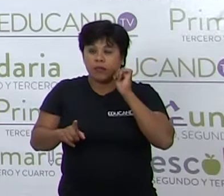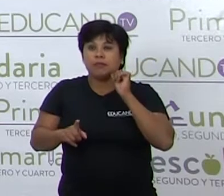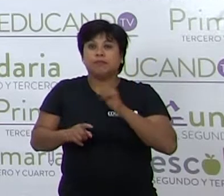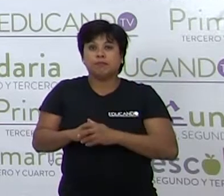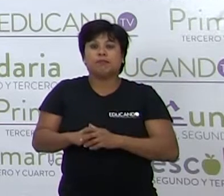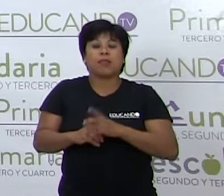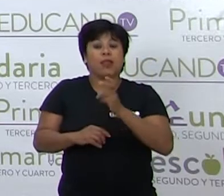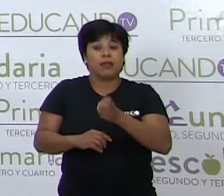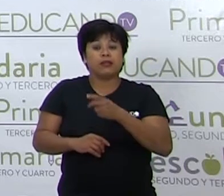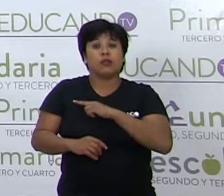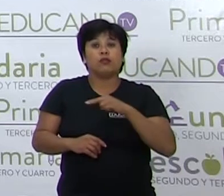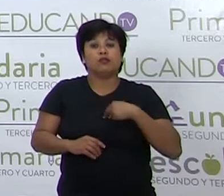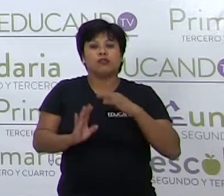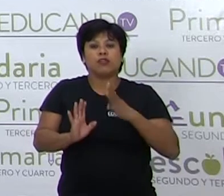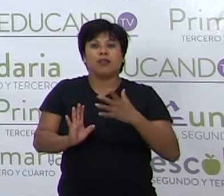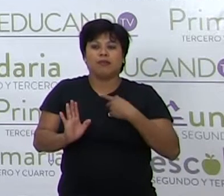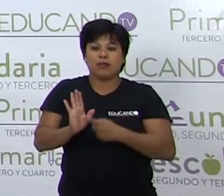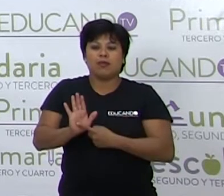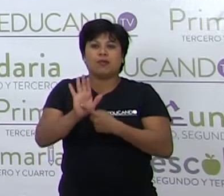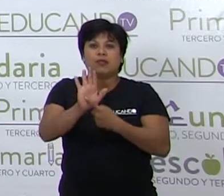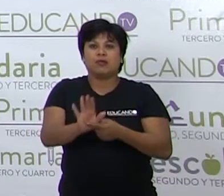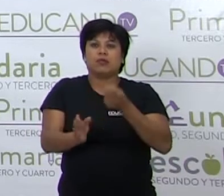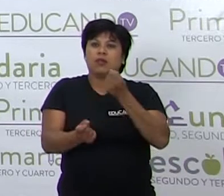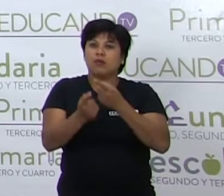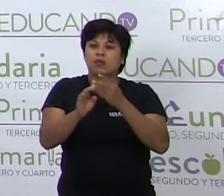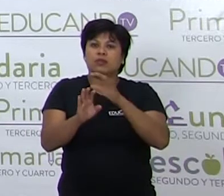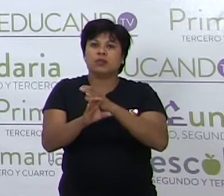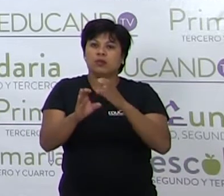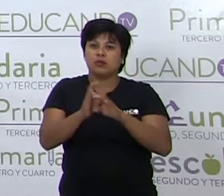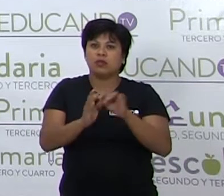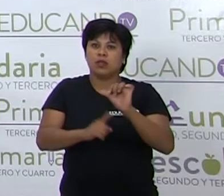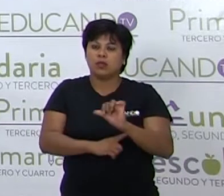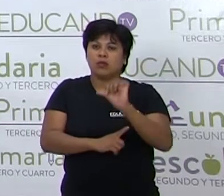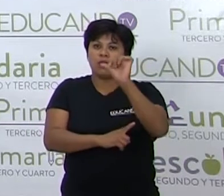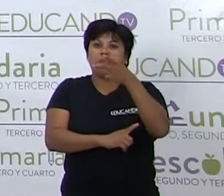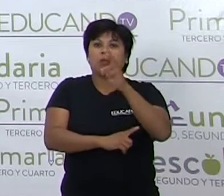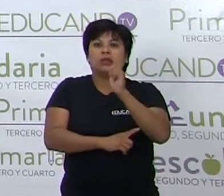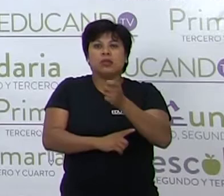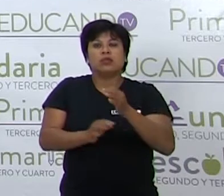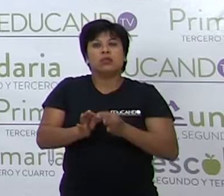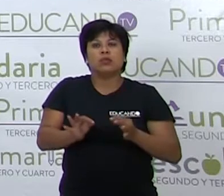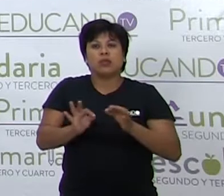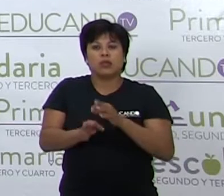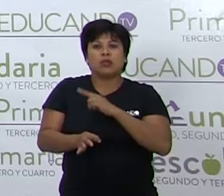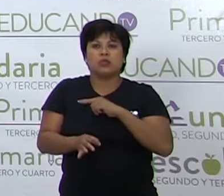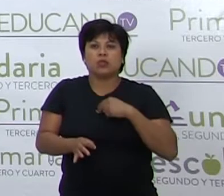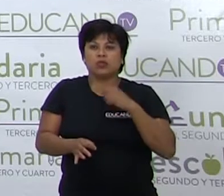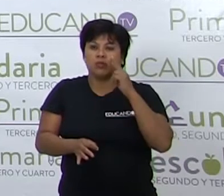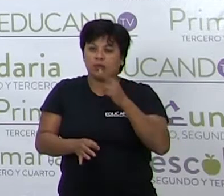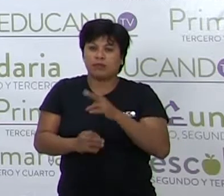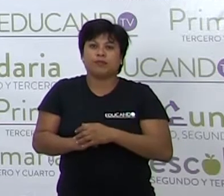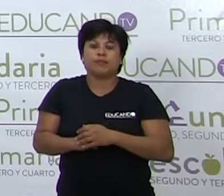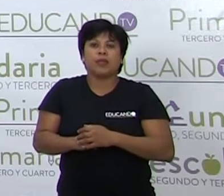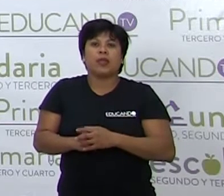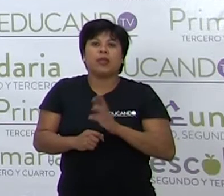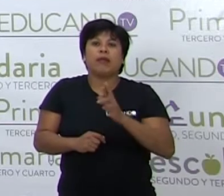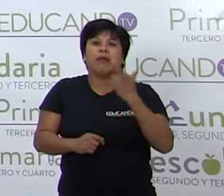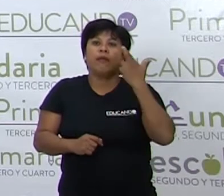aquí ya está ya presente algunas alturas pero sí es importante precisar algunas de ellas recordemos